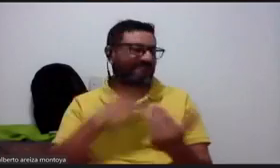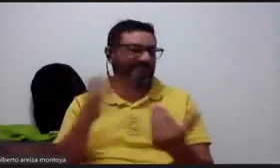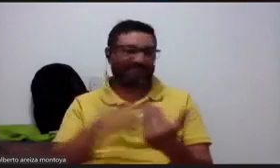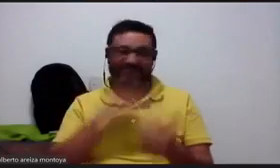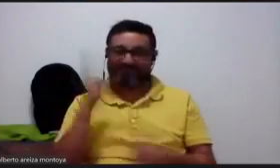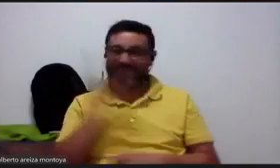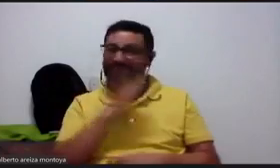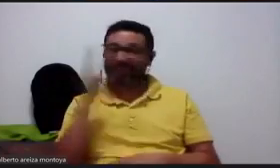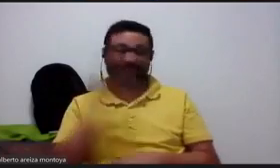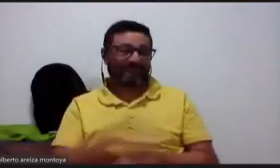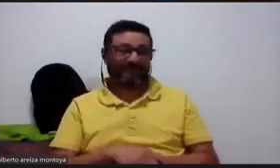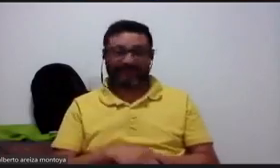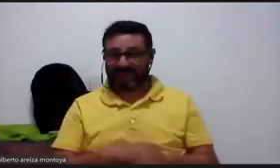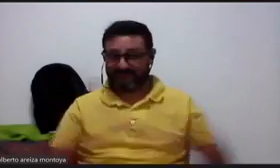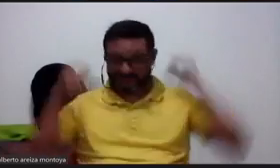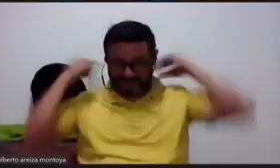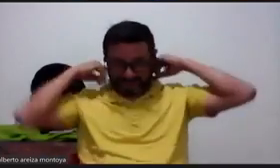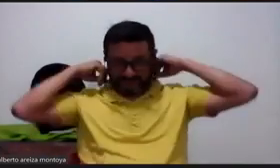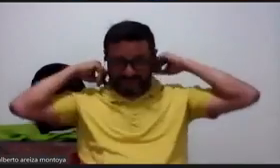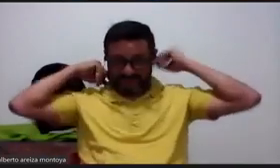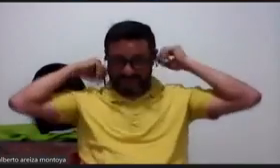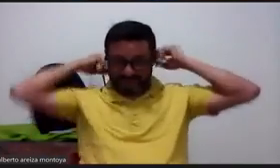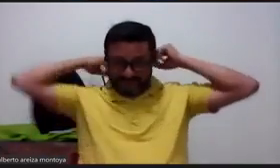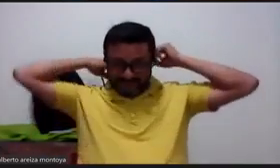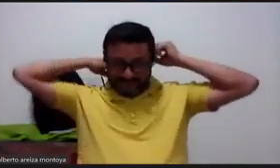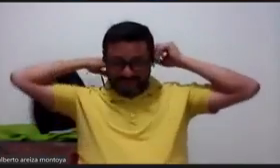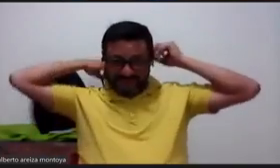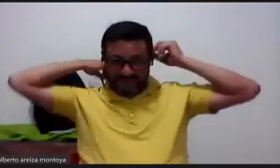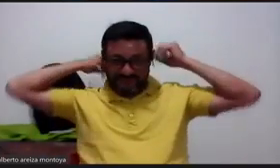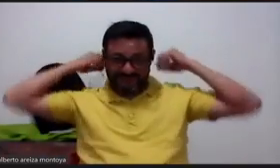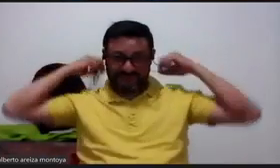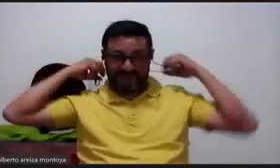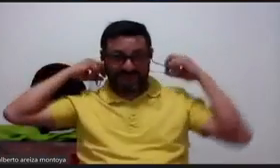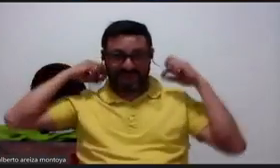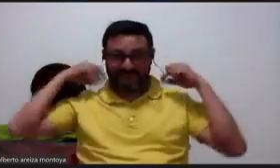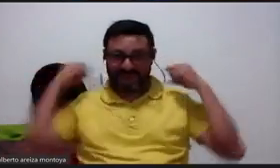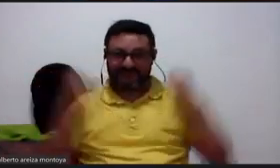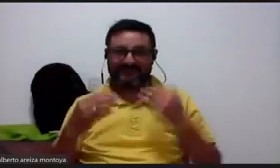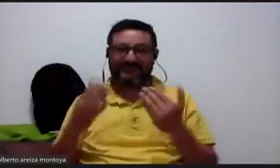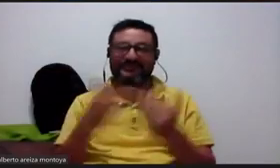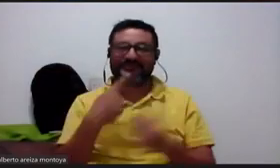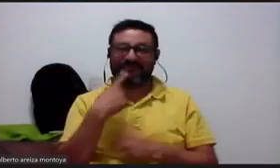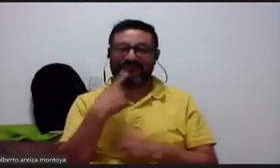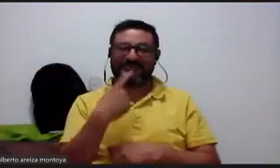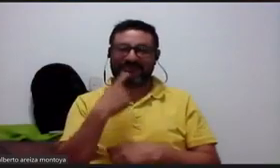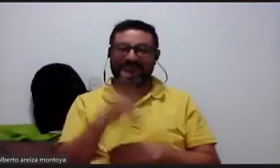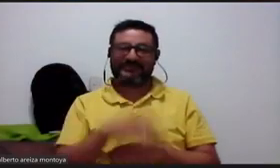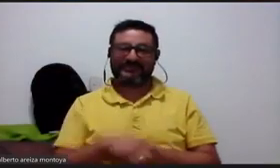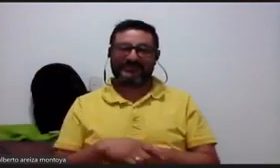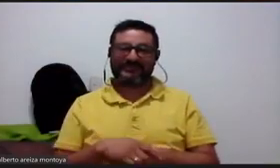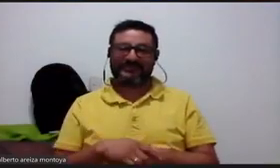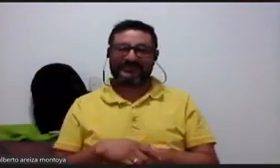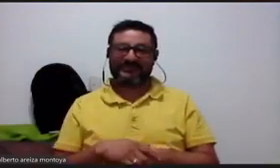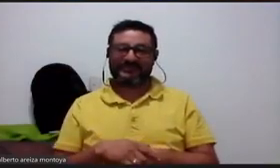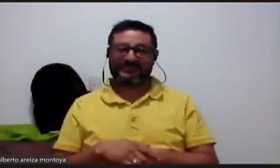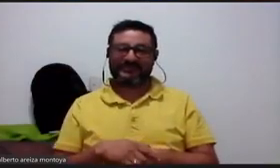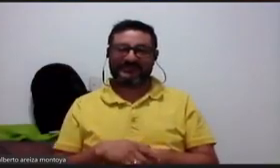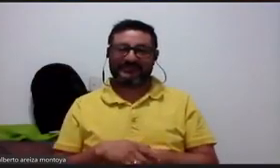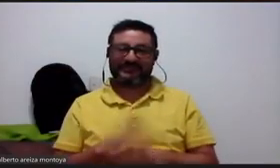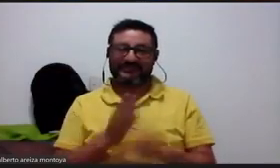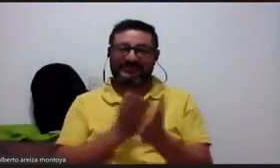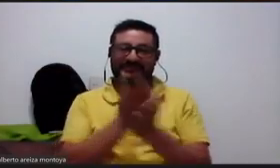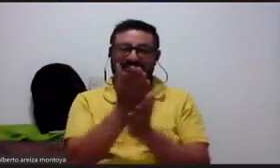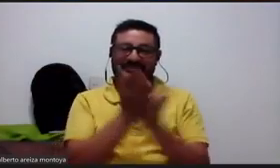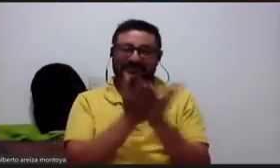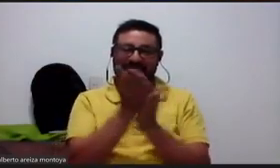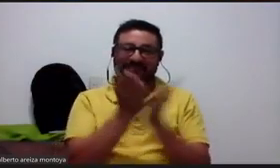pero es algo que uno debía hacer. Para mí fue fácil en el sentido de tomar la decisión de terminar mi carrera, porque